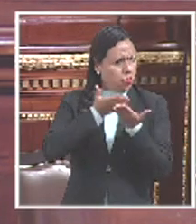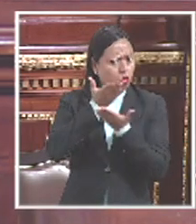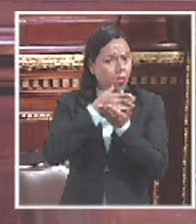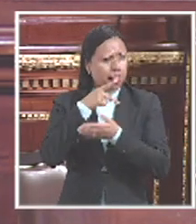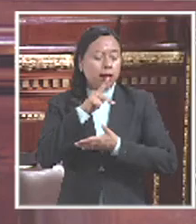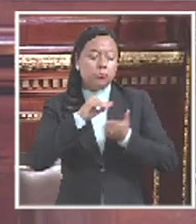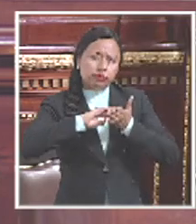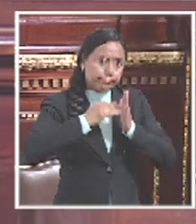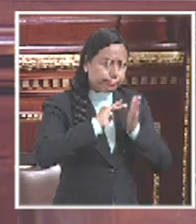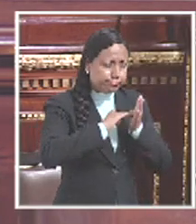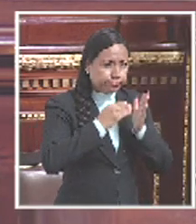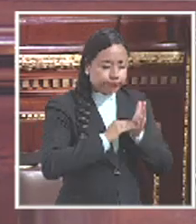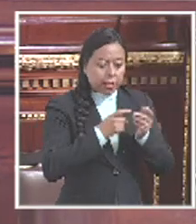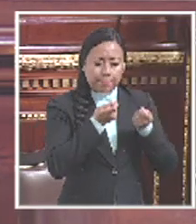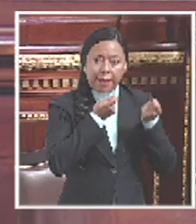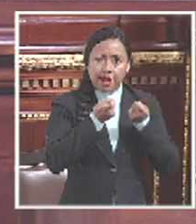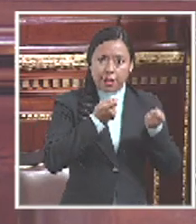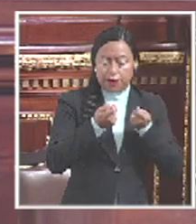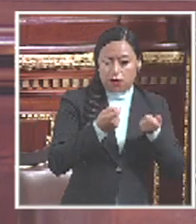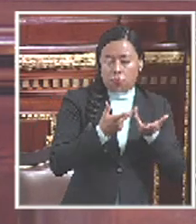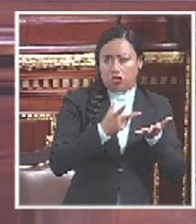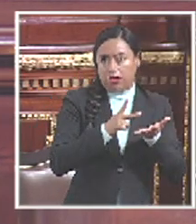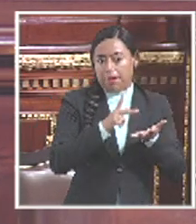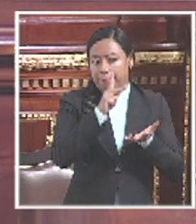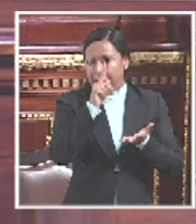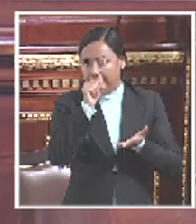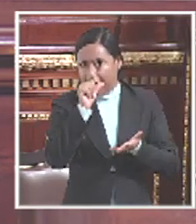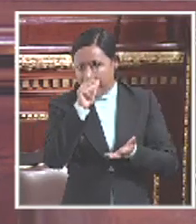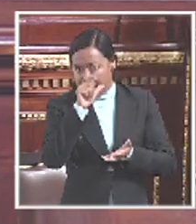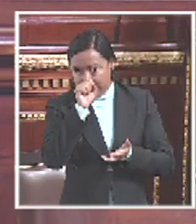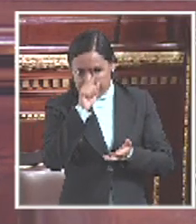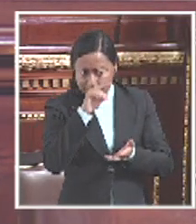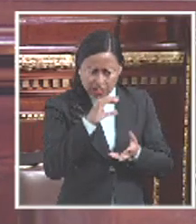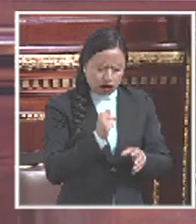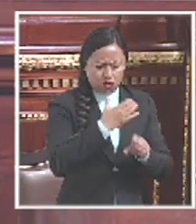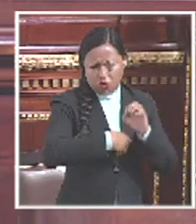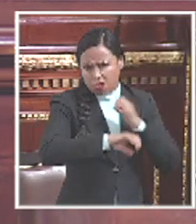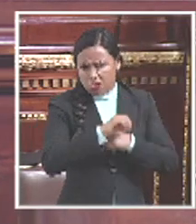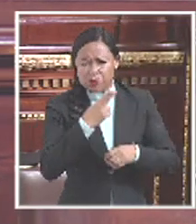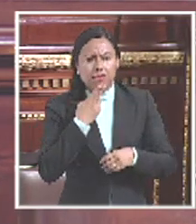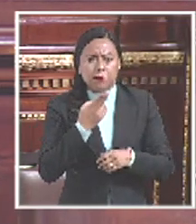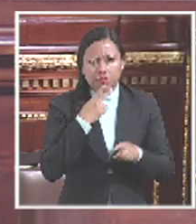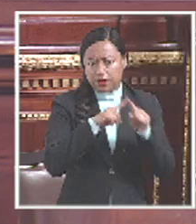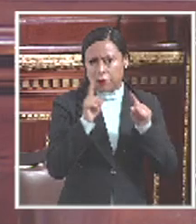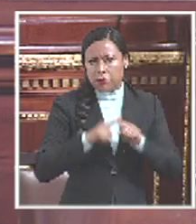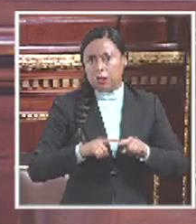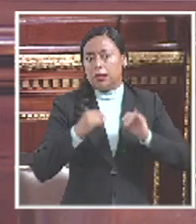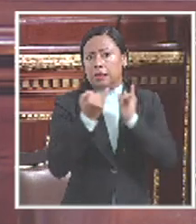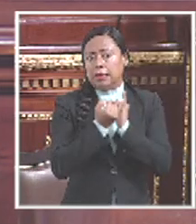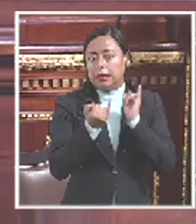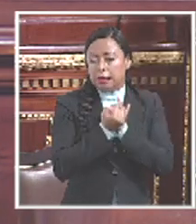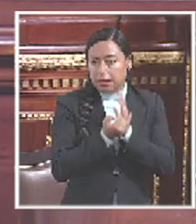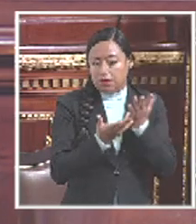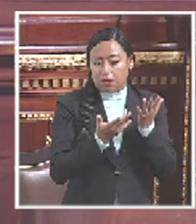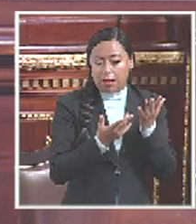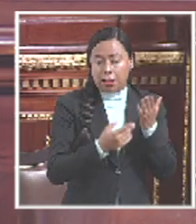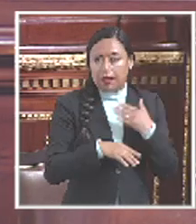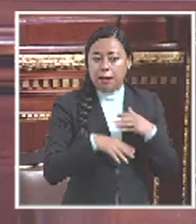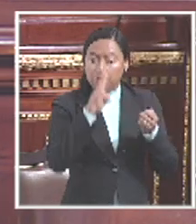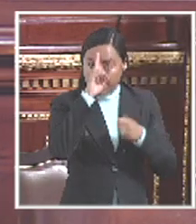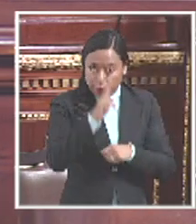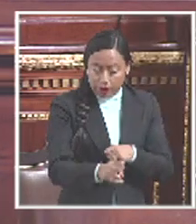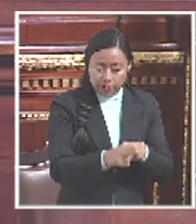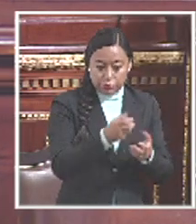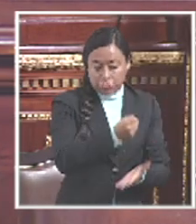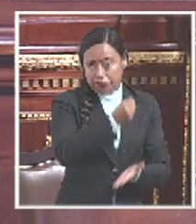de residuos sólidos y plásticos compostables, así como los programas de cultura ambiental ante la prohibición de la comercialización, distribución y entrega